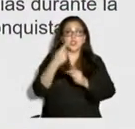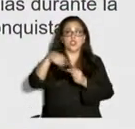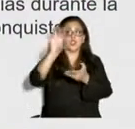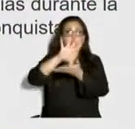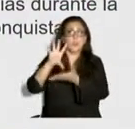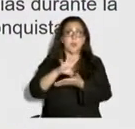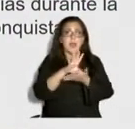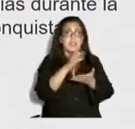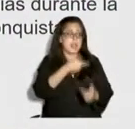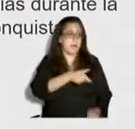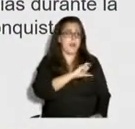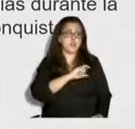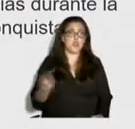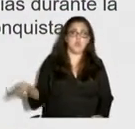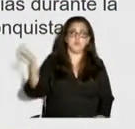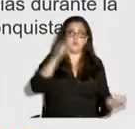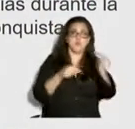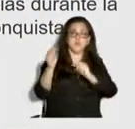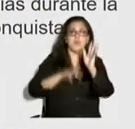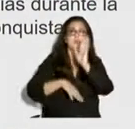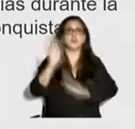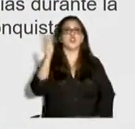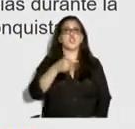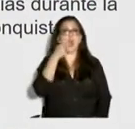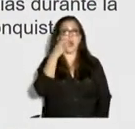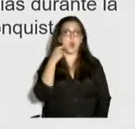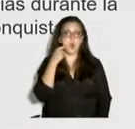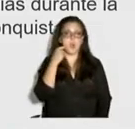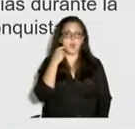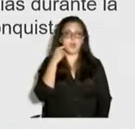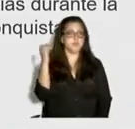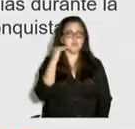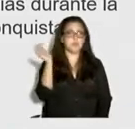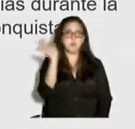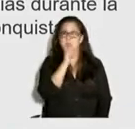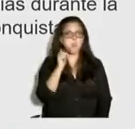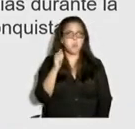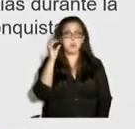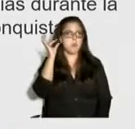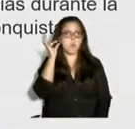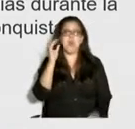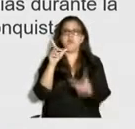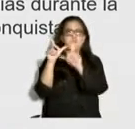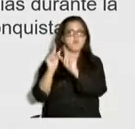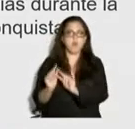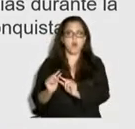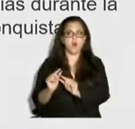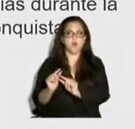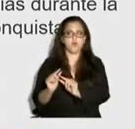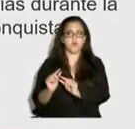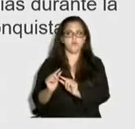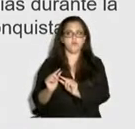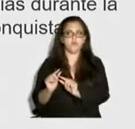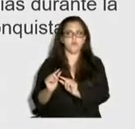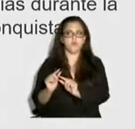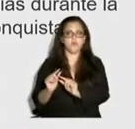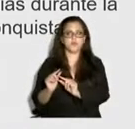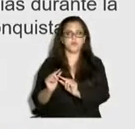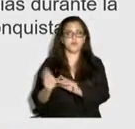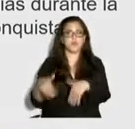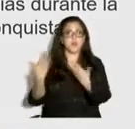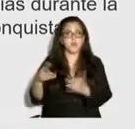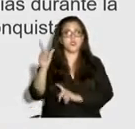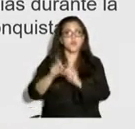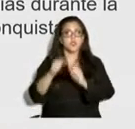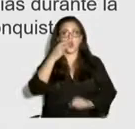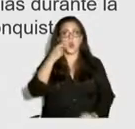que llegaron al territorio eran varones. No verían casi mujeres españolas con ellos, muy pocas, poquísimas. De manera que los varones